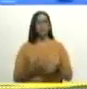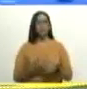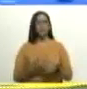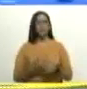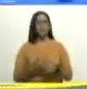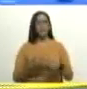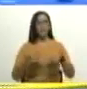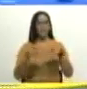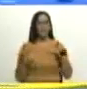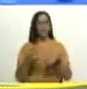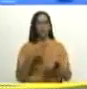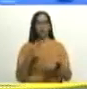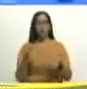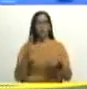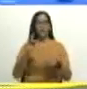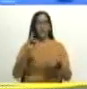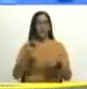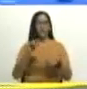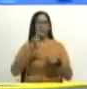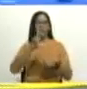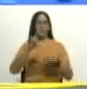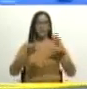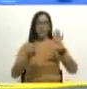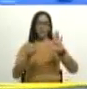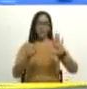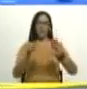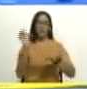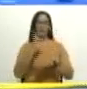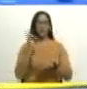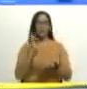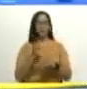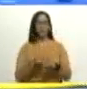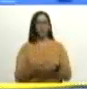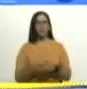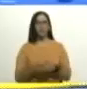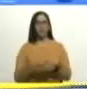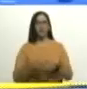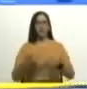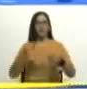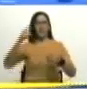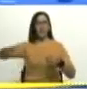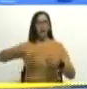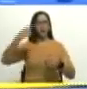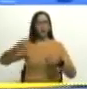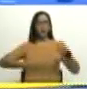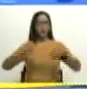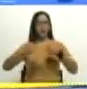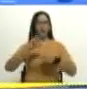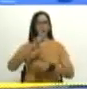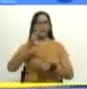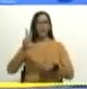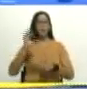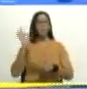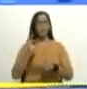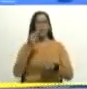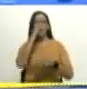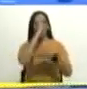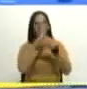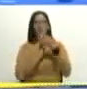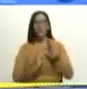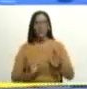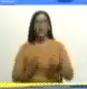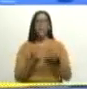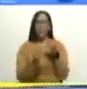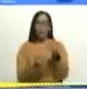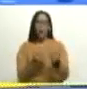El sector no metálico, 36%. El sector neumático, 3%. Humildemente,